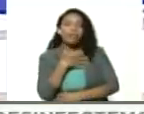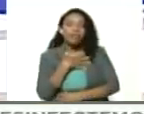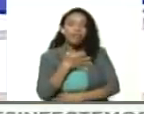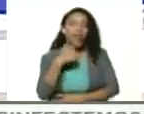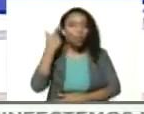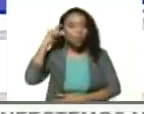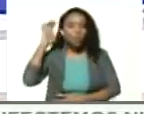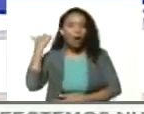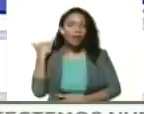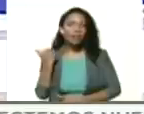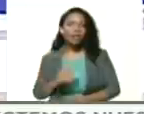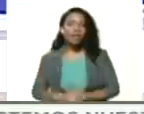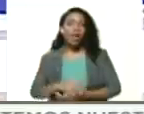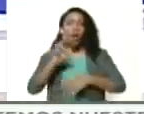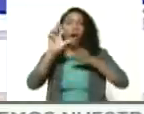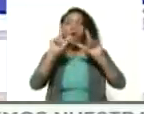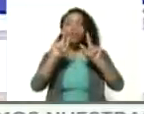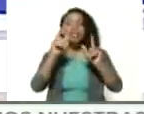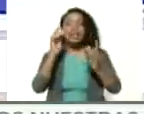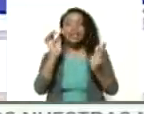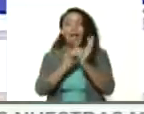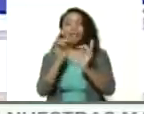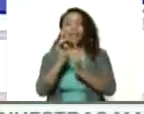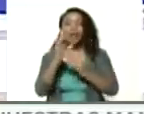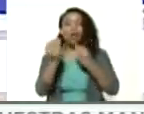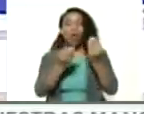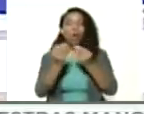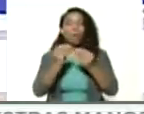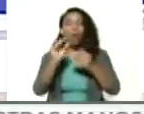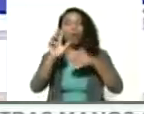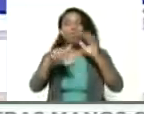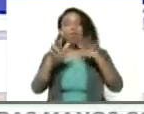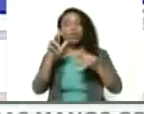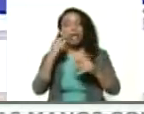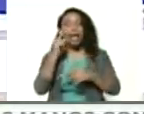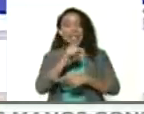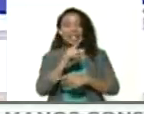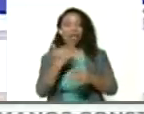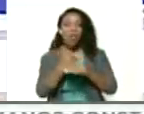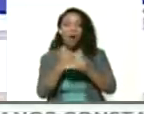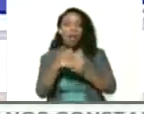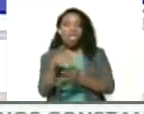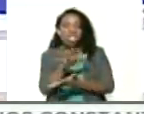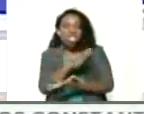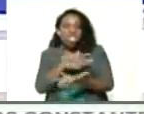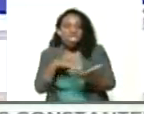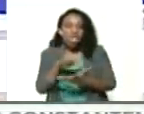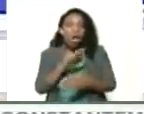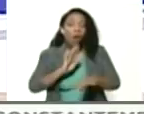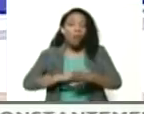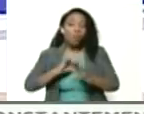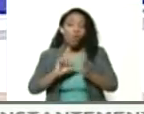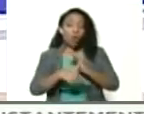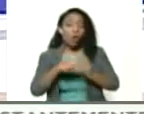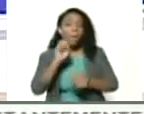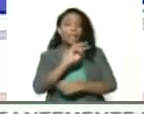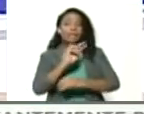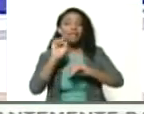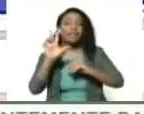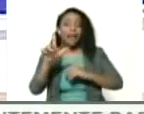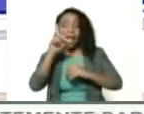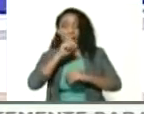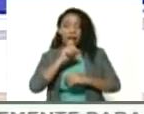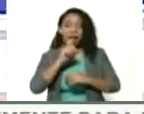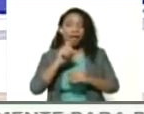11 de abril, 12 de abril, se presentó como tragedia. Y luego, 23 de enero